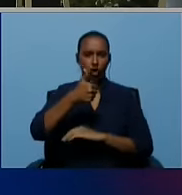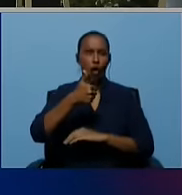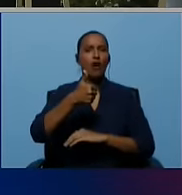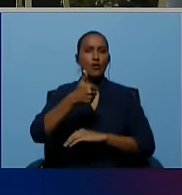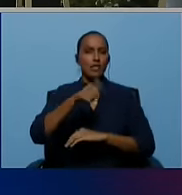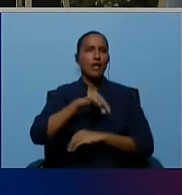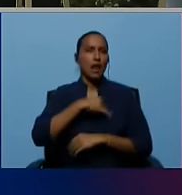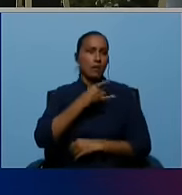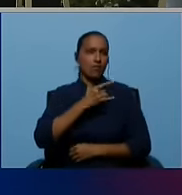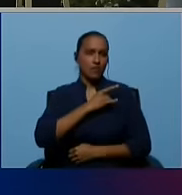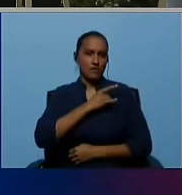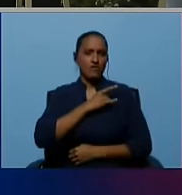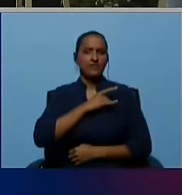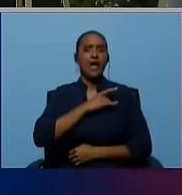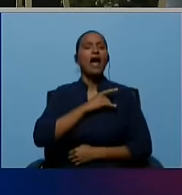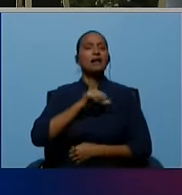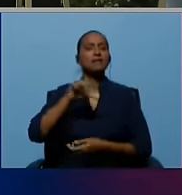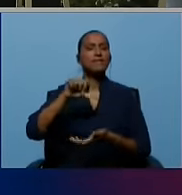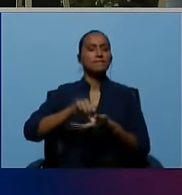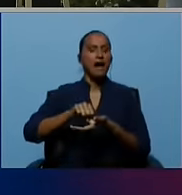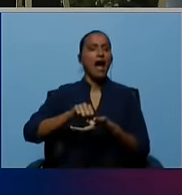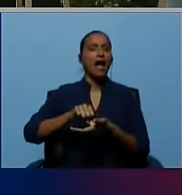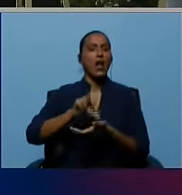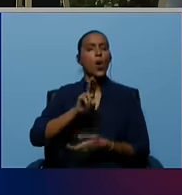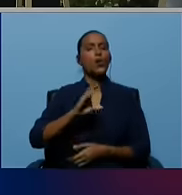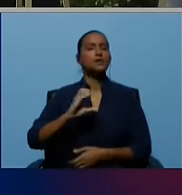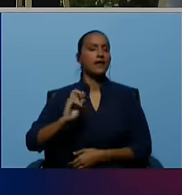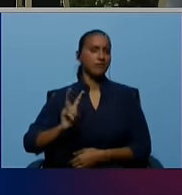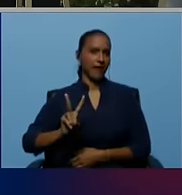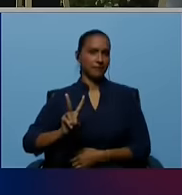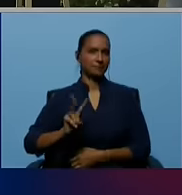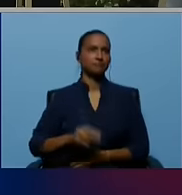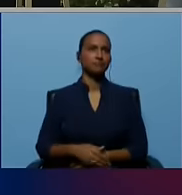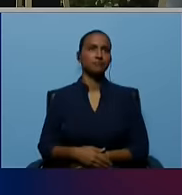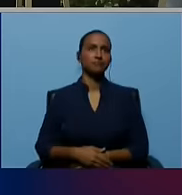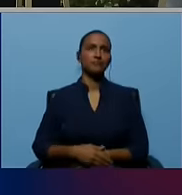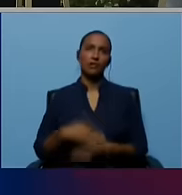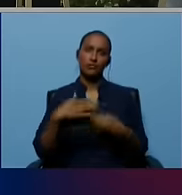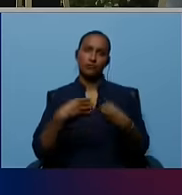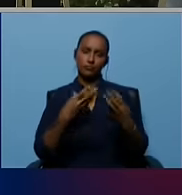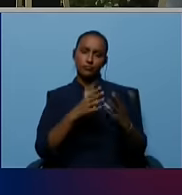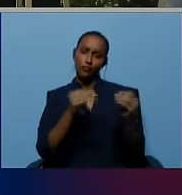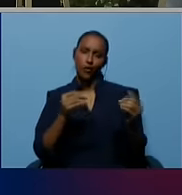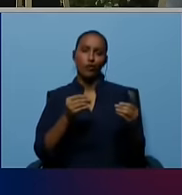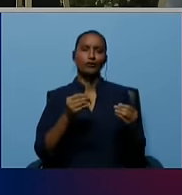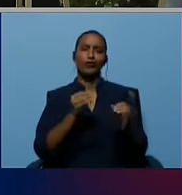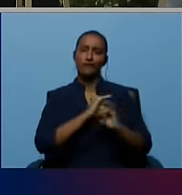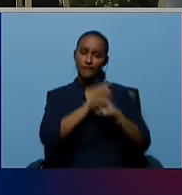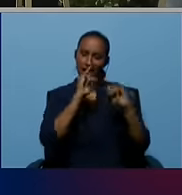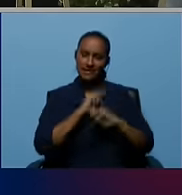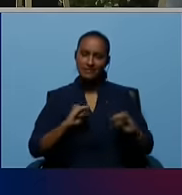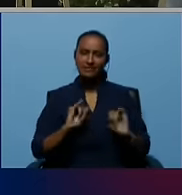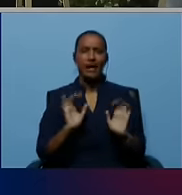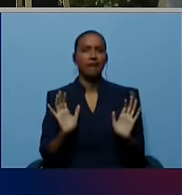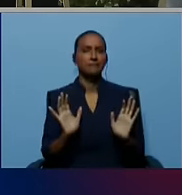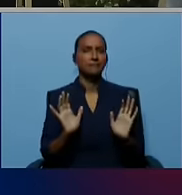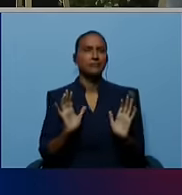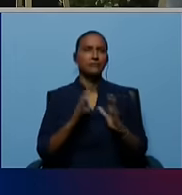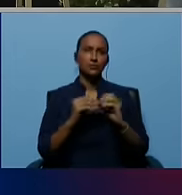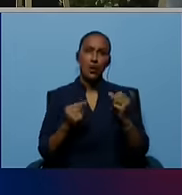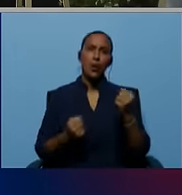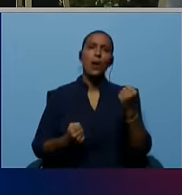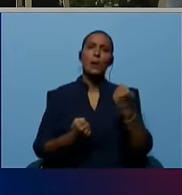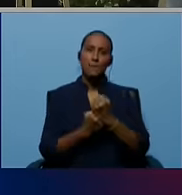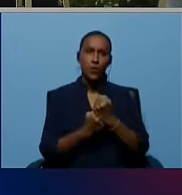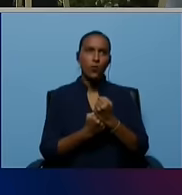la Universidad Central de Venezuela. Le deseo todo el éxito y todo el apoyo que podamos